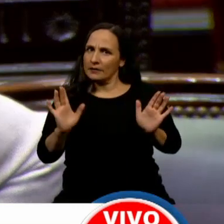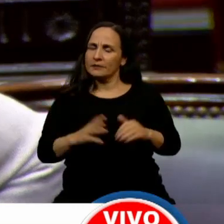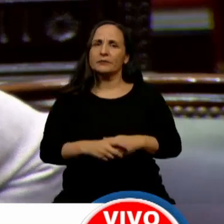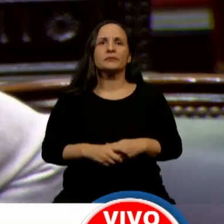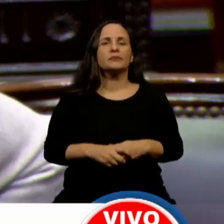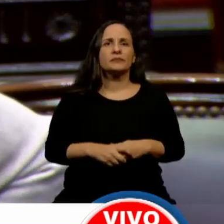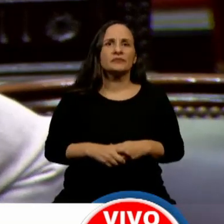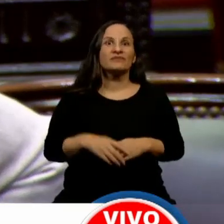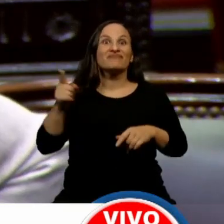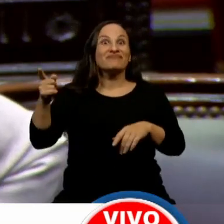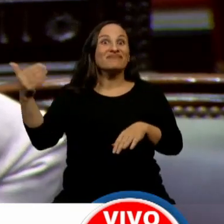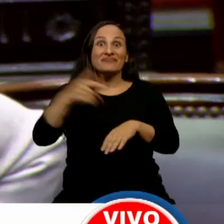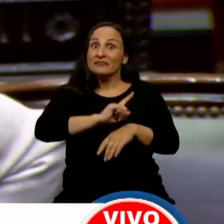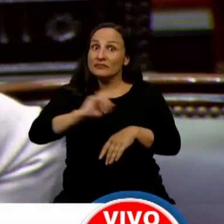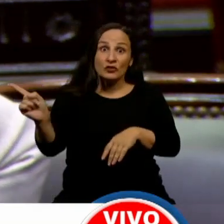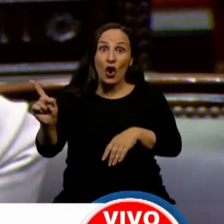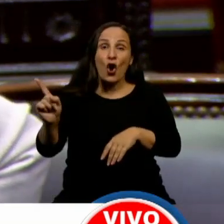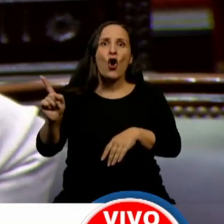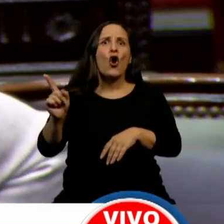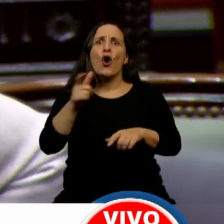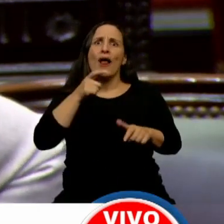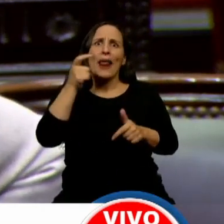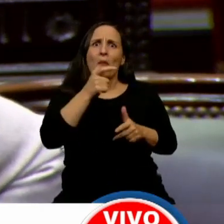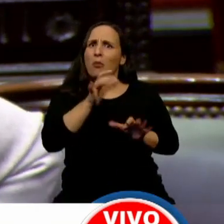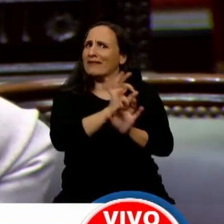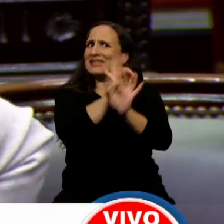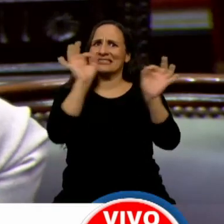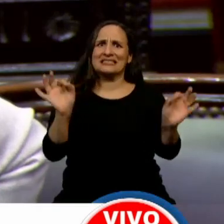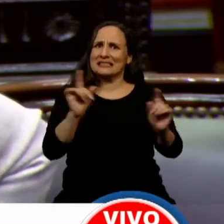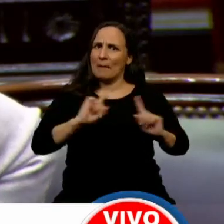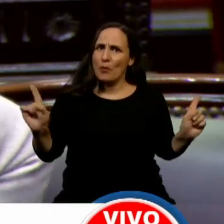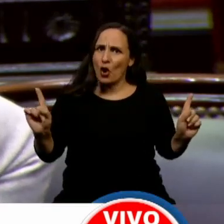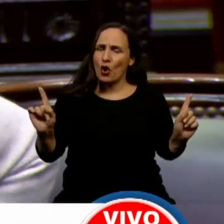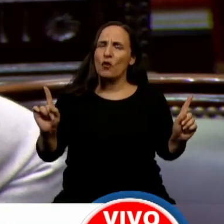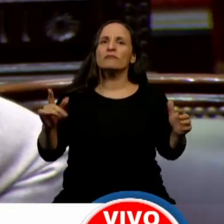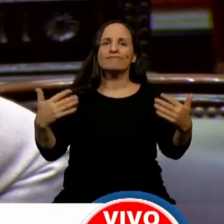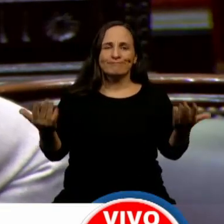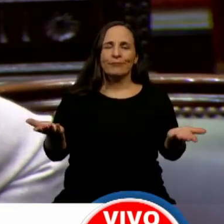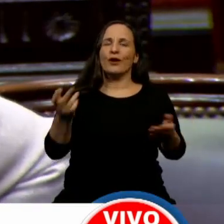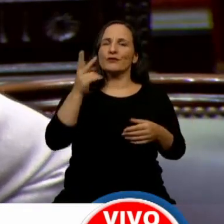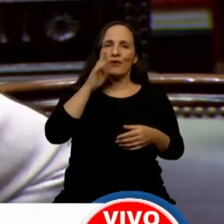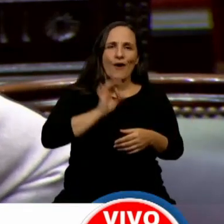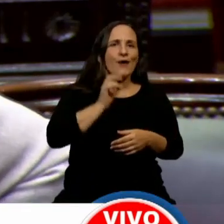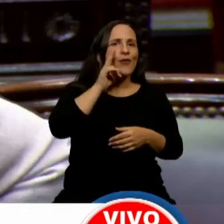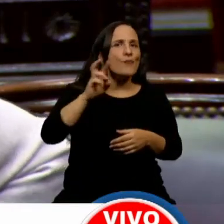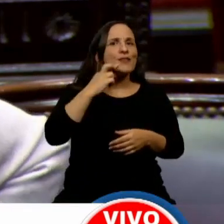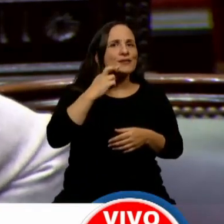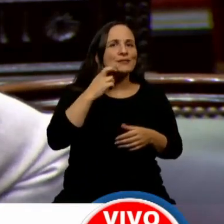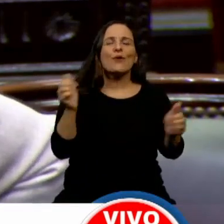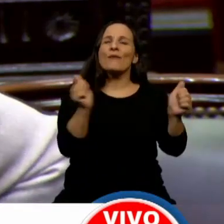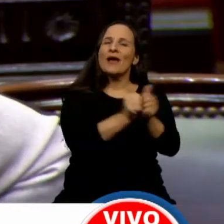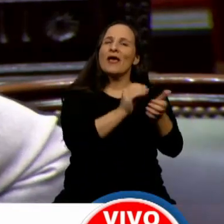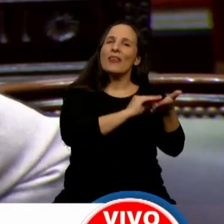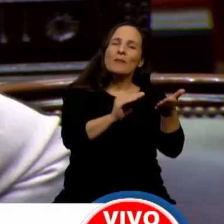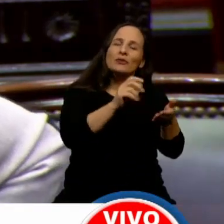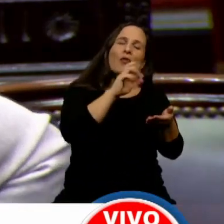Que no solamente no venía al Congreso, sino que tampoco respondía a las preguntas, lo que nos motivó en el 2019, junto con la diputada Rosso y el